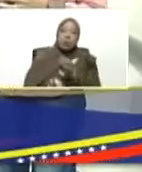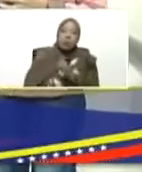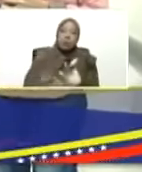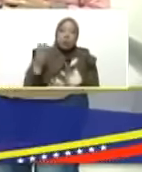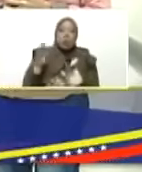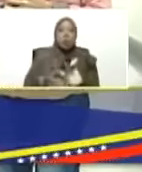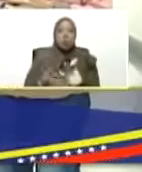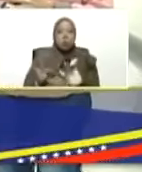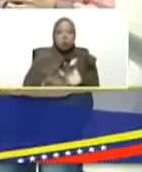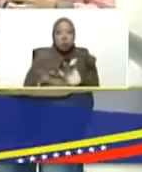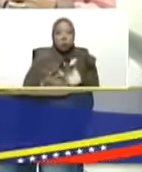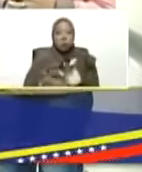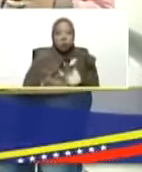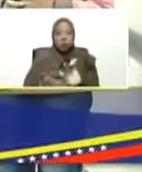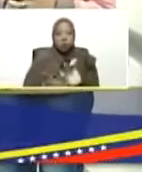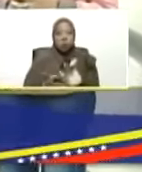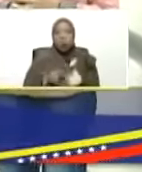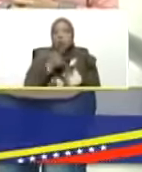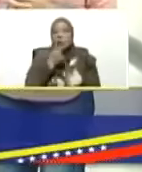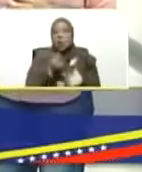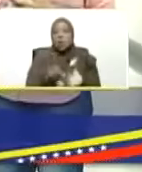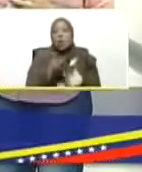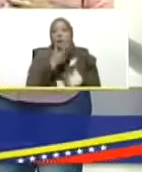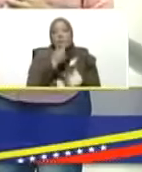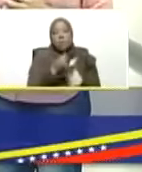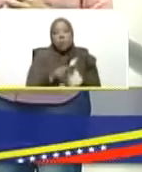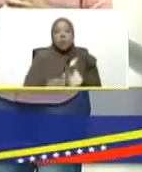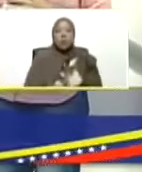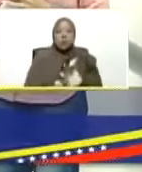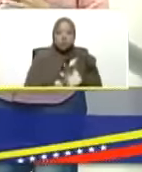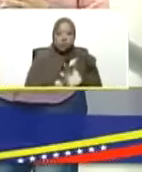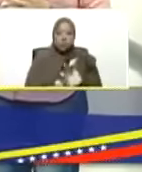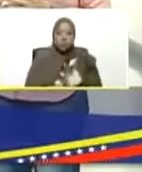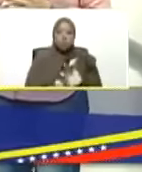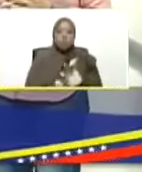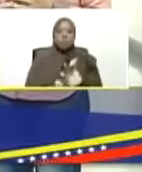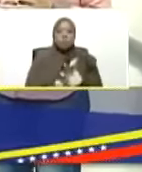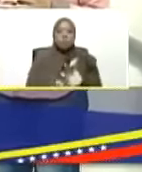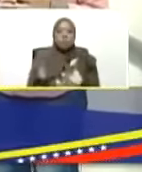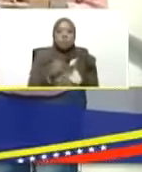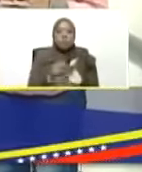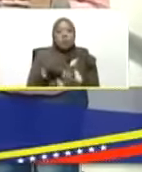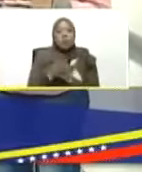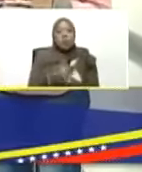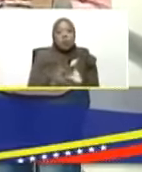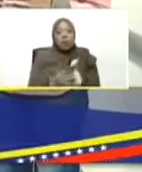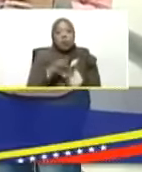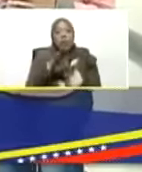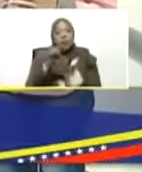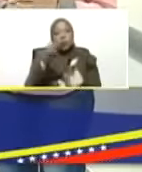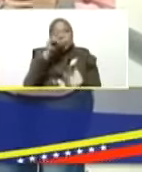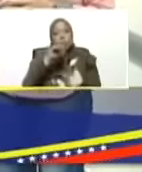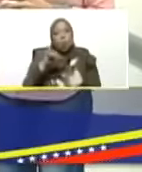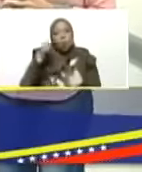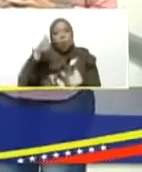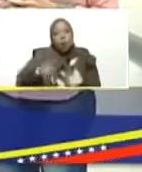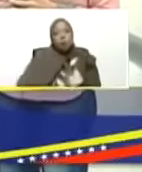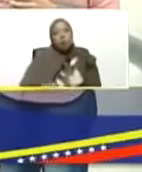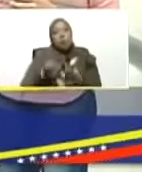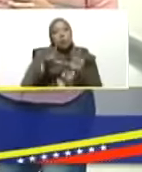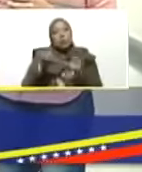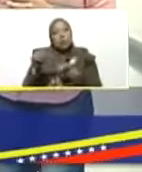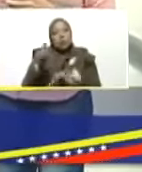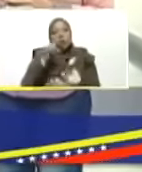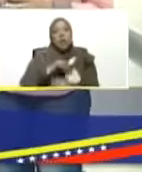funcionales, más simples, más sencillos. Y no ese concepto que se impuso en los años 50, 60,